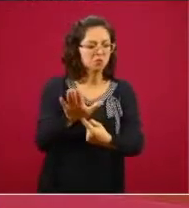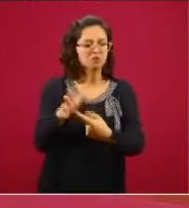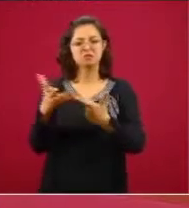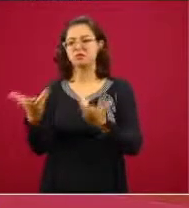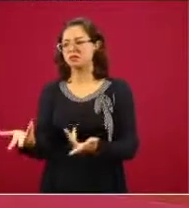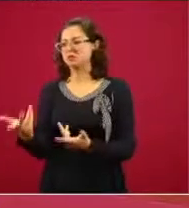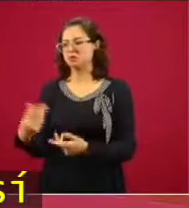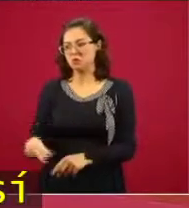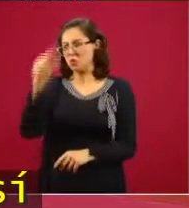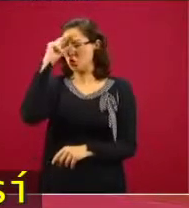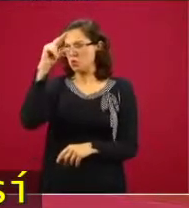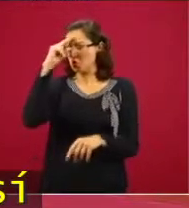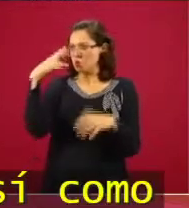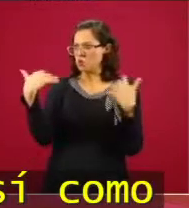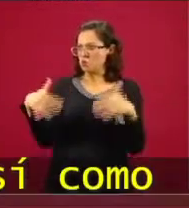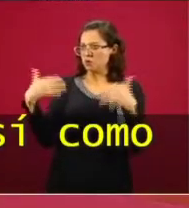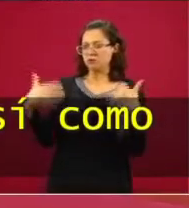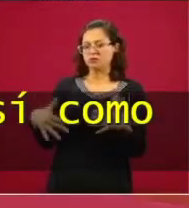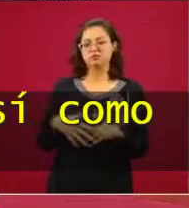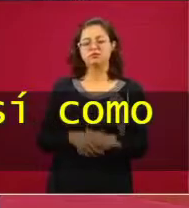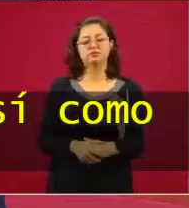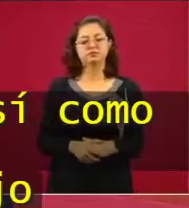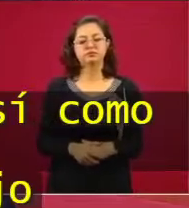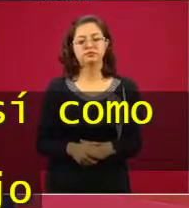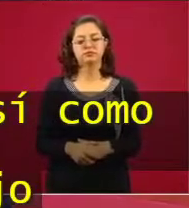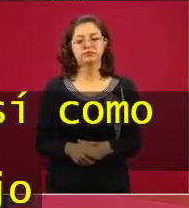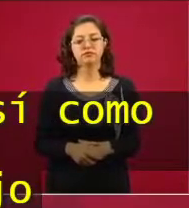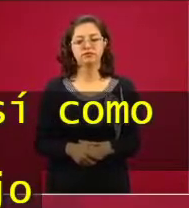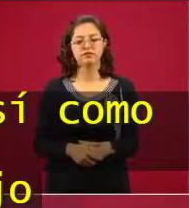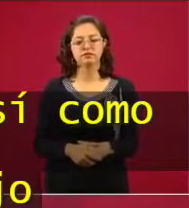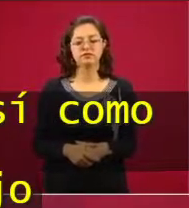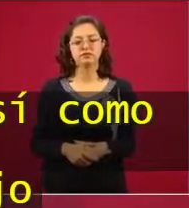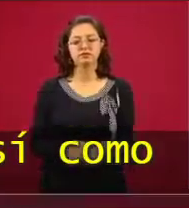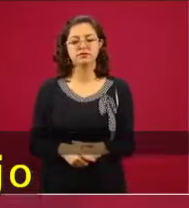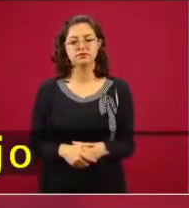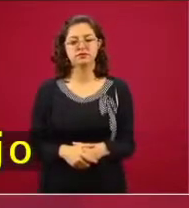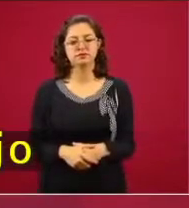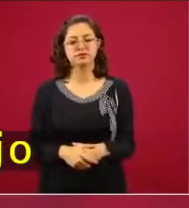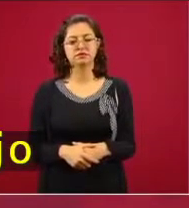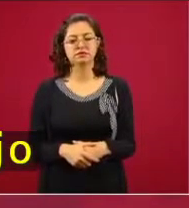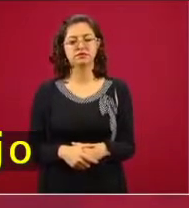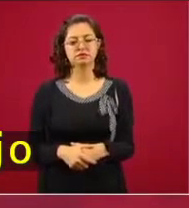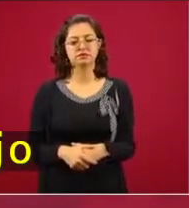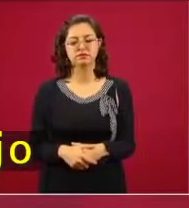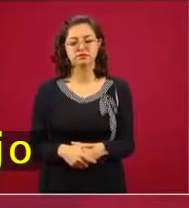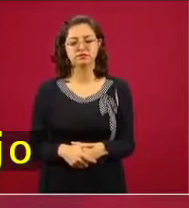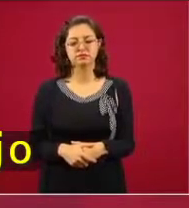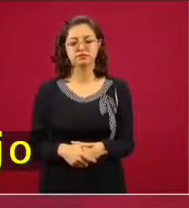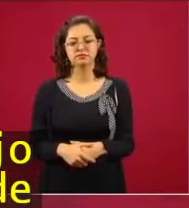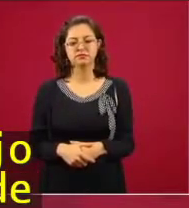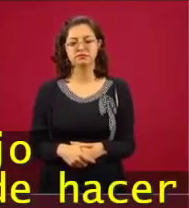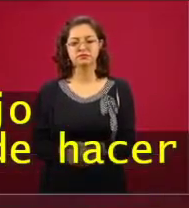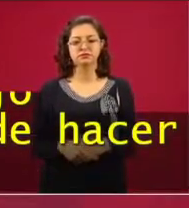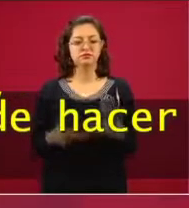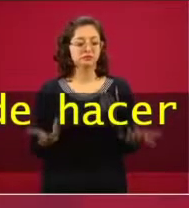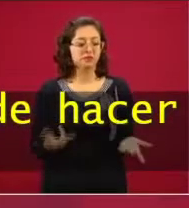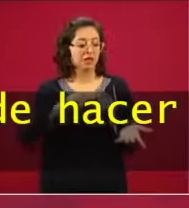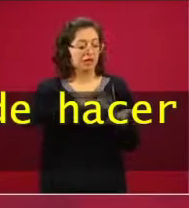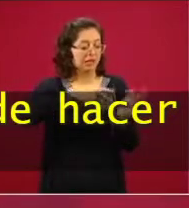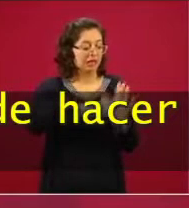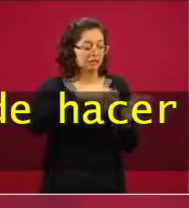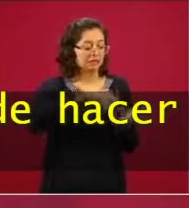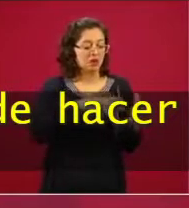mostrando su inteligencia, así como a los ingenieros les cuesta trabajo aceptar de que la gente puede hacer un